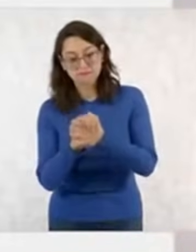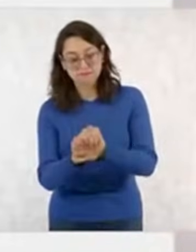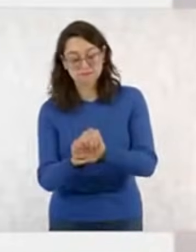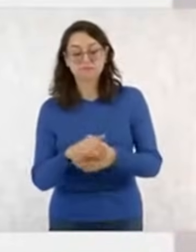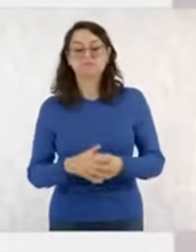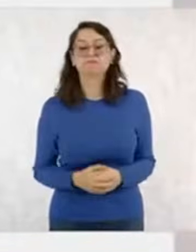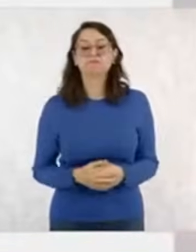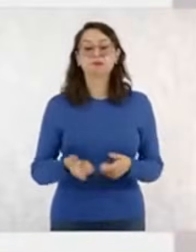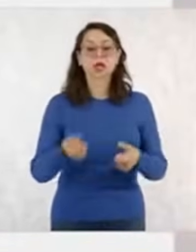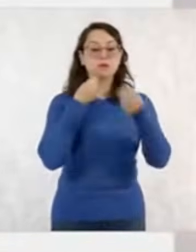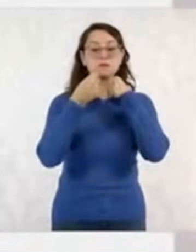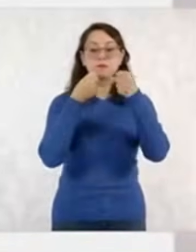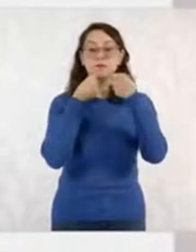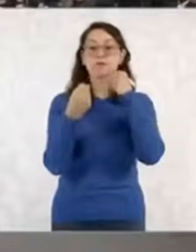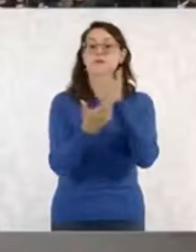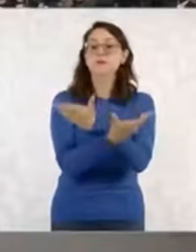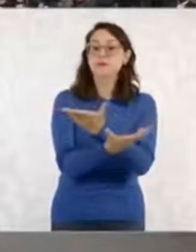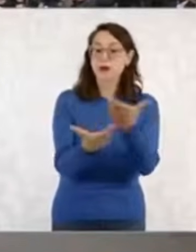comunicación.